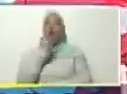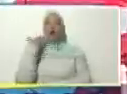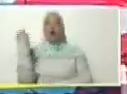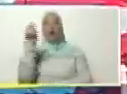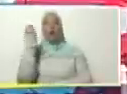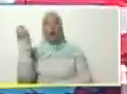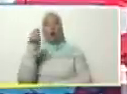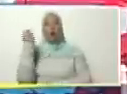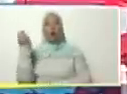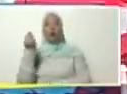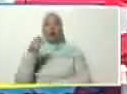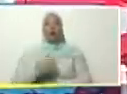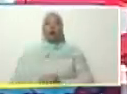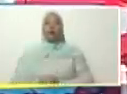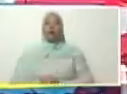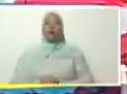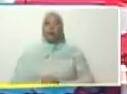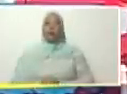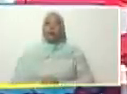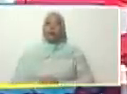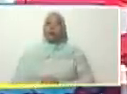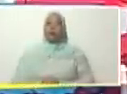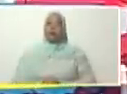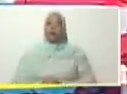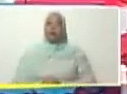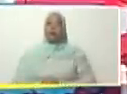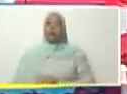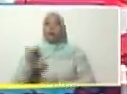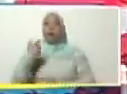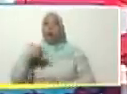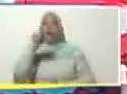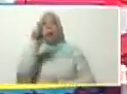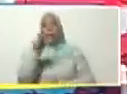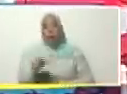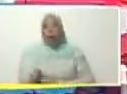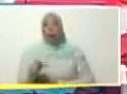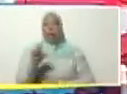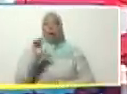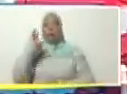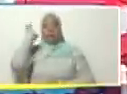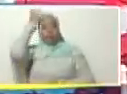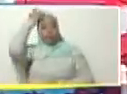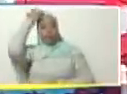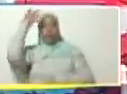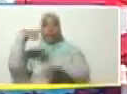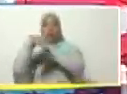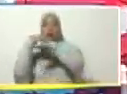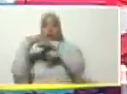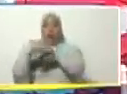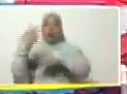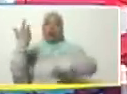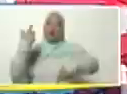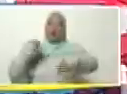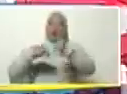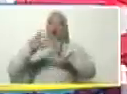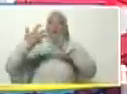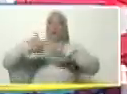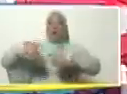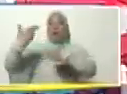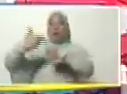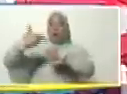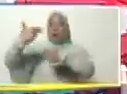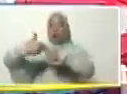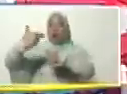tú estabas en la ULA todavía. Era Tarek El Aissami, ministro de Petróleo, presidente de la